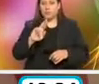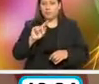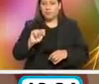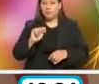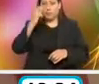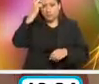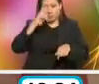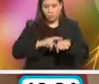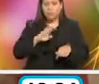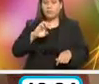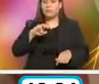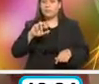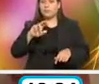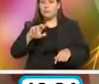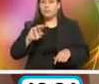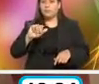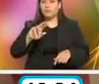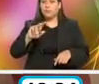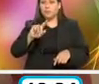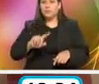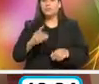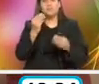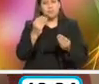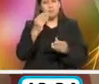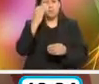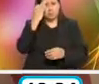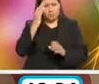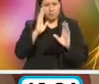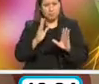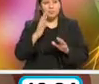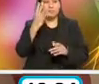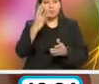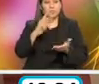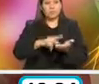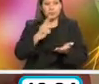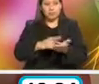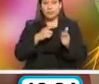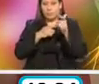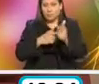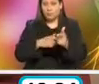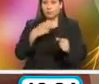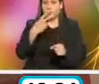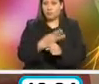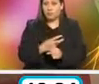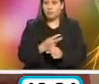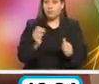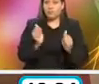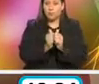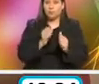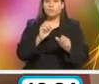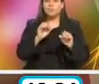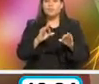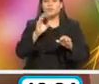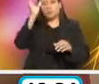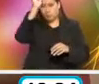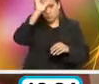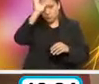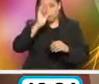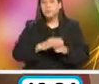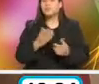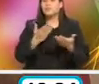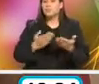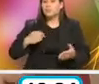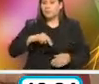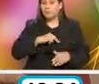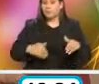Emanuel Márquez. Ya llevamos bastante tiempo con esta obra. Esta es nuestra cuarta temporada y es nuestra segunda temporada con la Secretaría de Cultura. Ahora